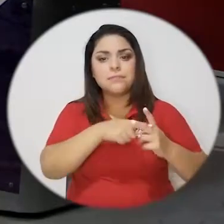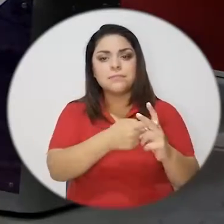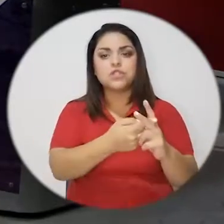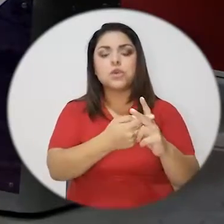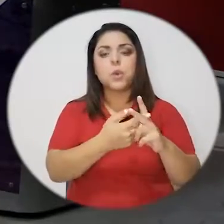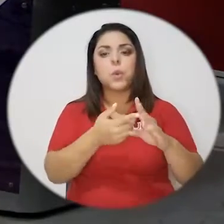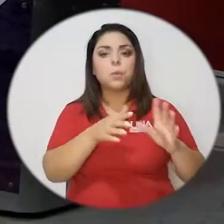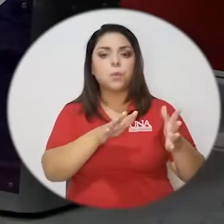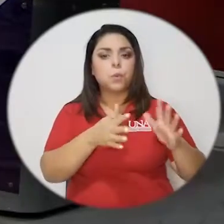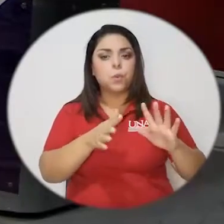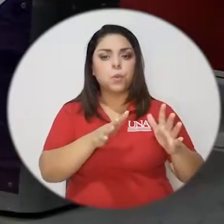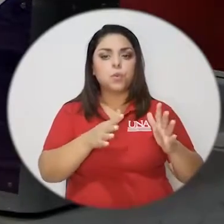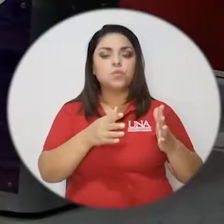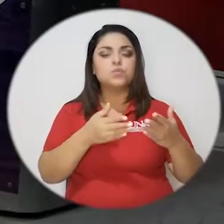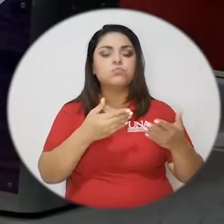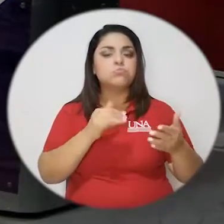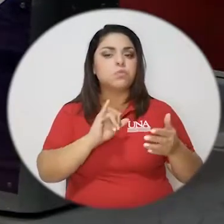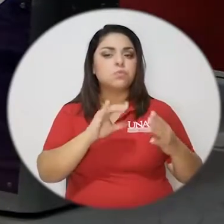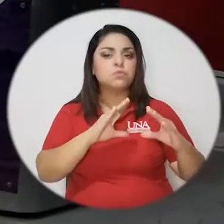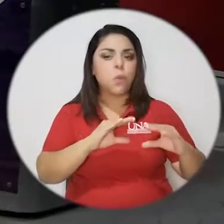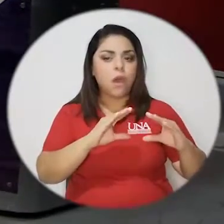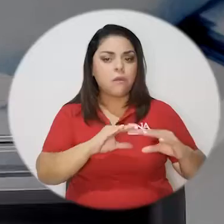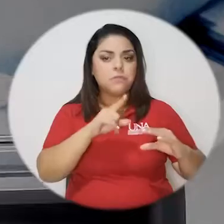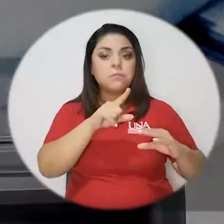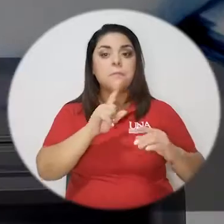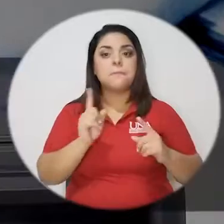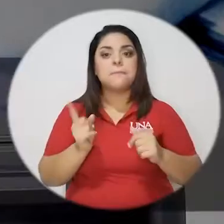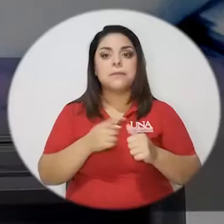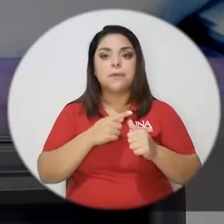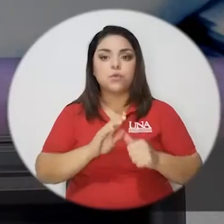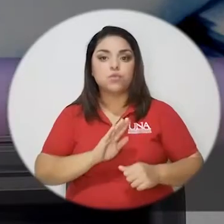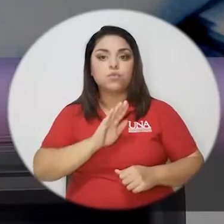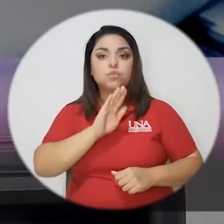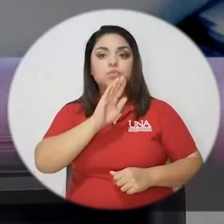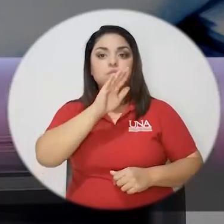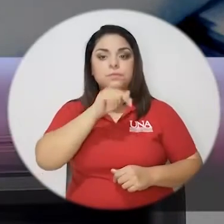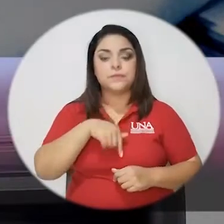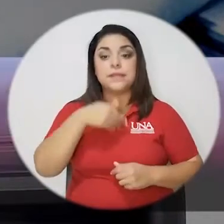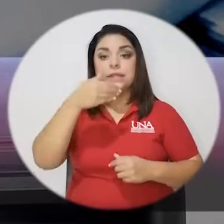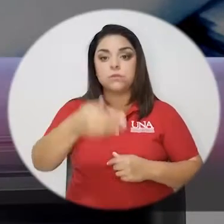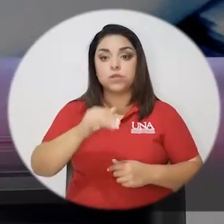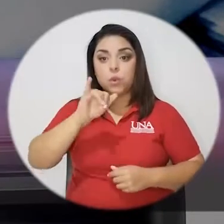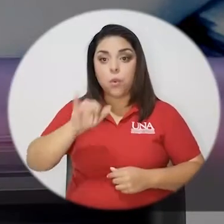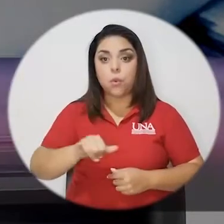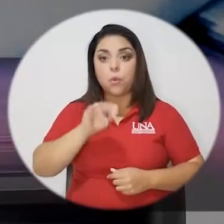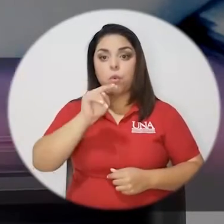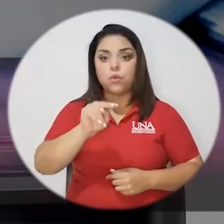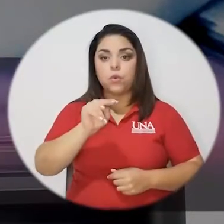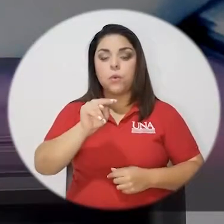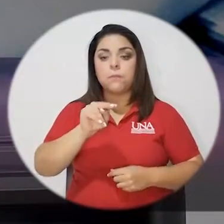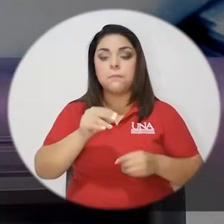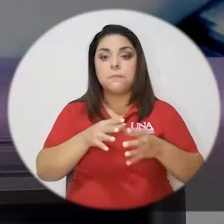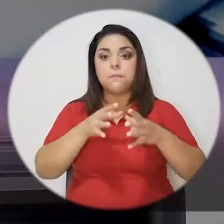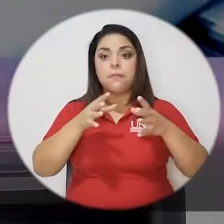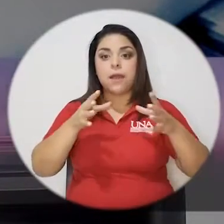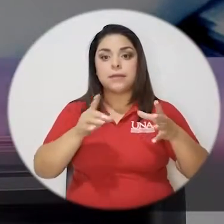muy tibio de la primera ola. Después en junio tuvimos un incremento hasta